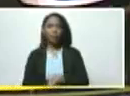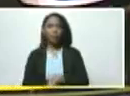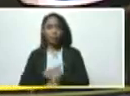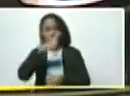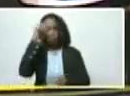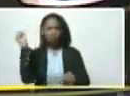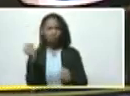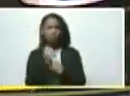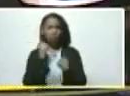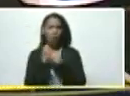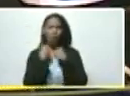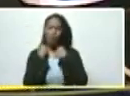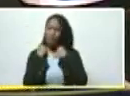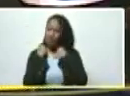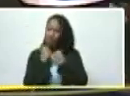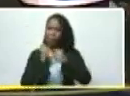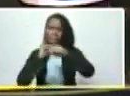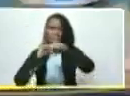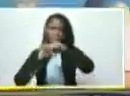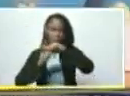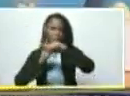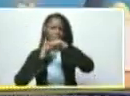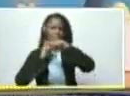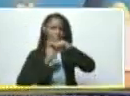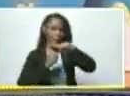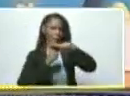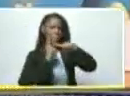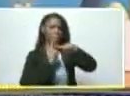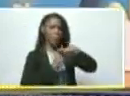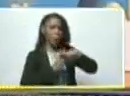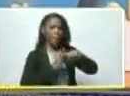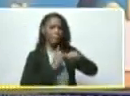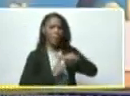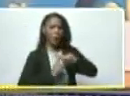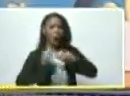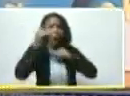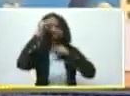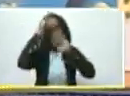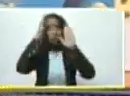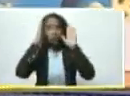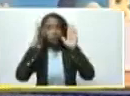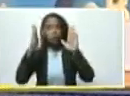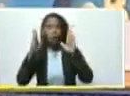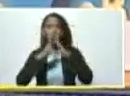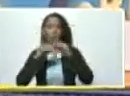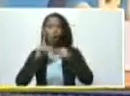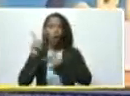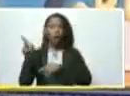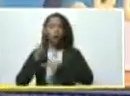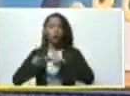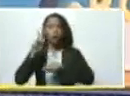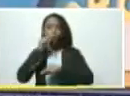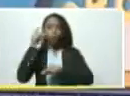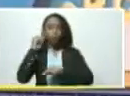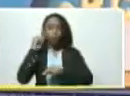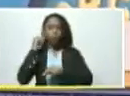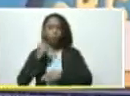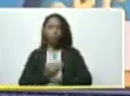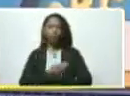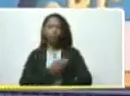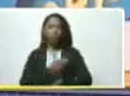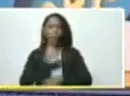trabajo arduo de captación, de atención a todos esos niños